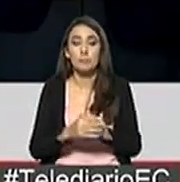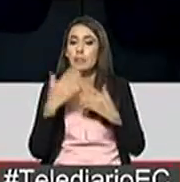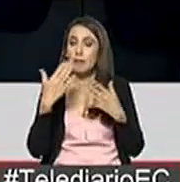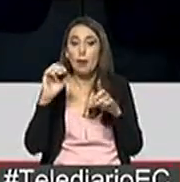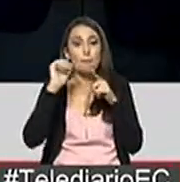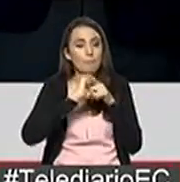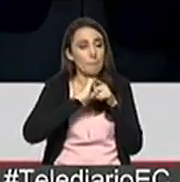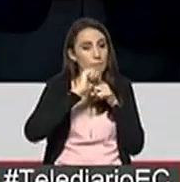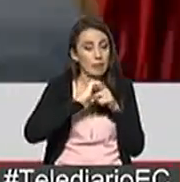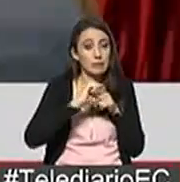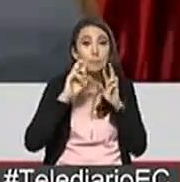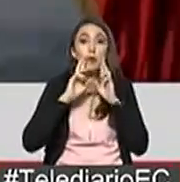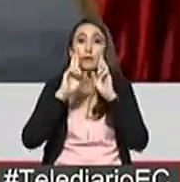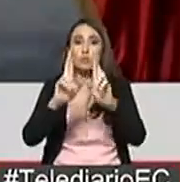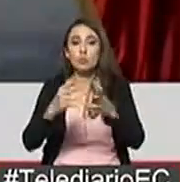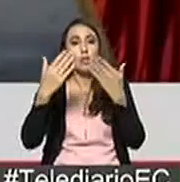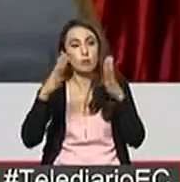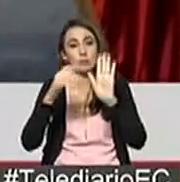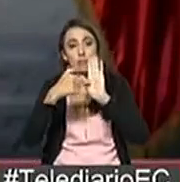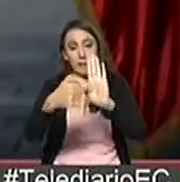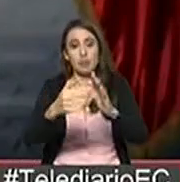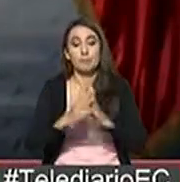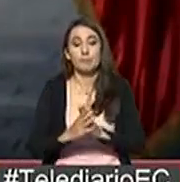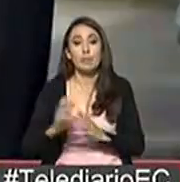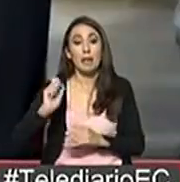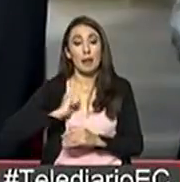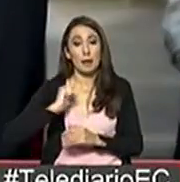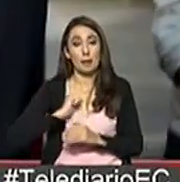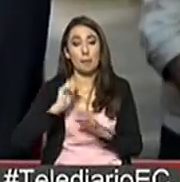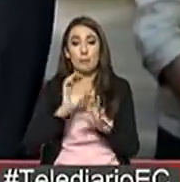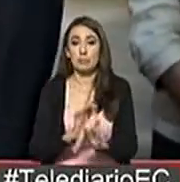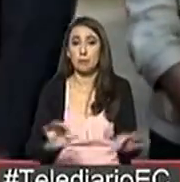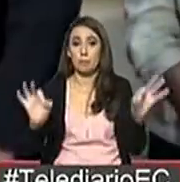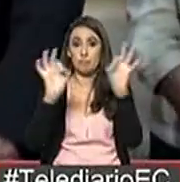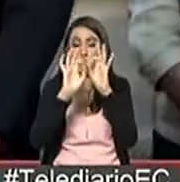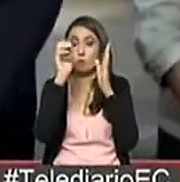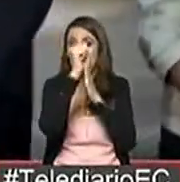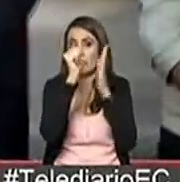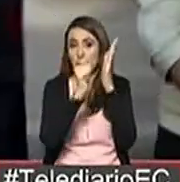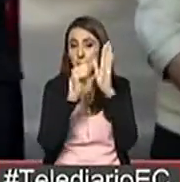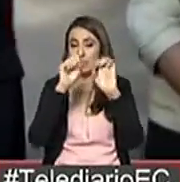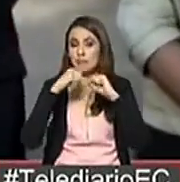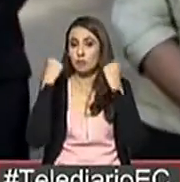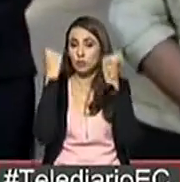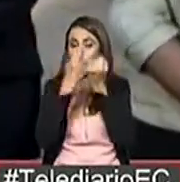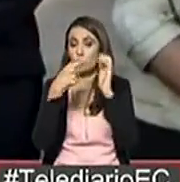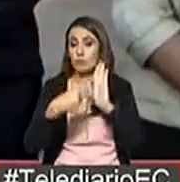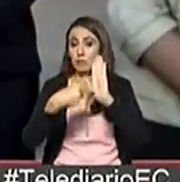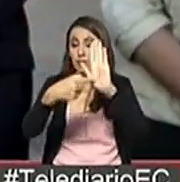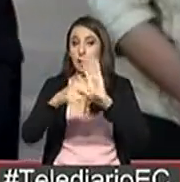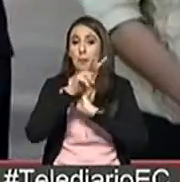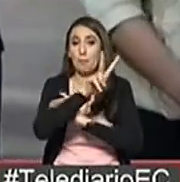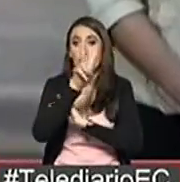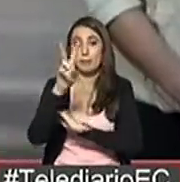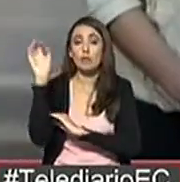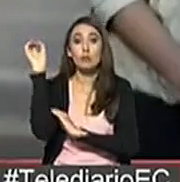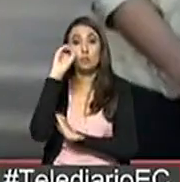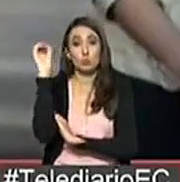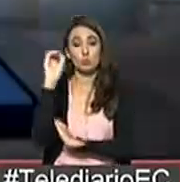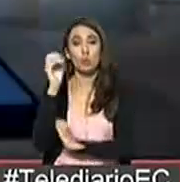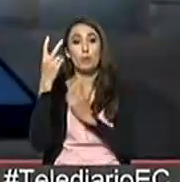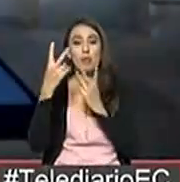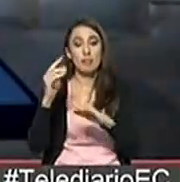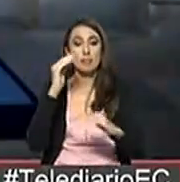solamente con buenas intenciones. El ingreso mínimo garantizado es uno de los puntos de la agenda social que Piñera presentó el 22 de octubre pasado, que además